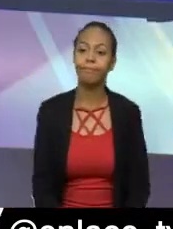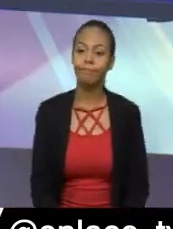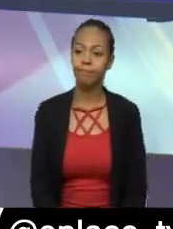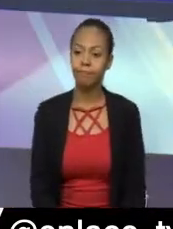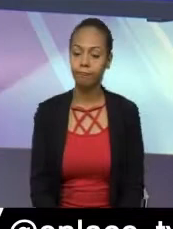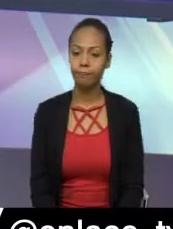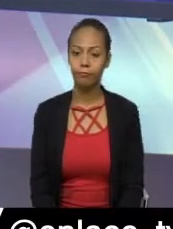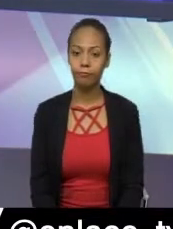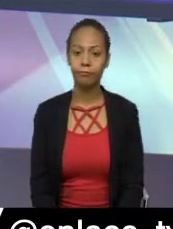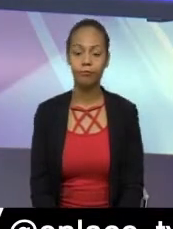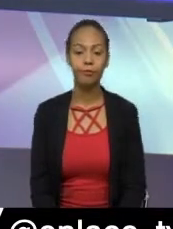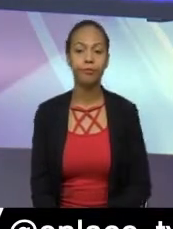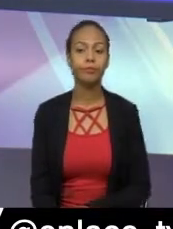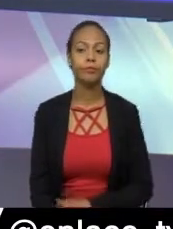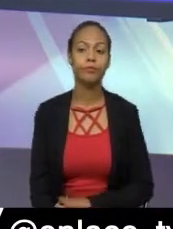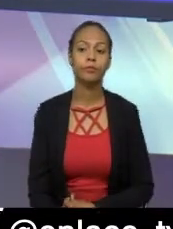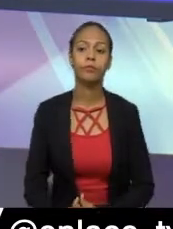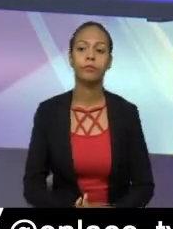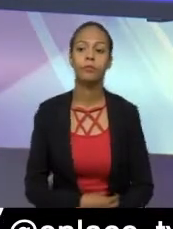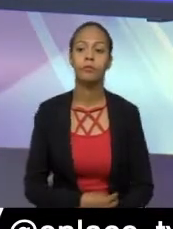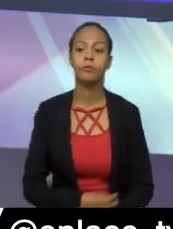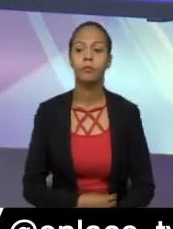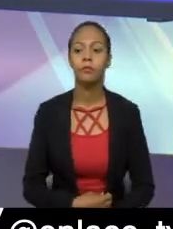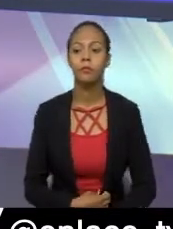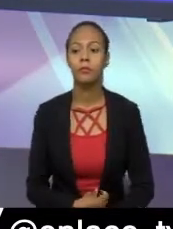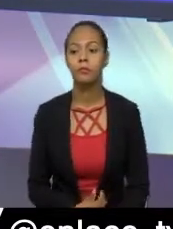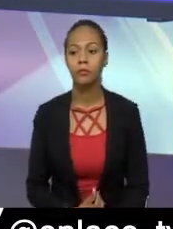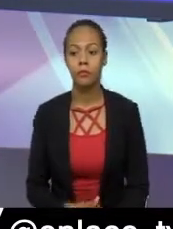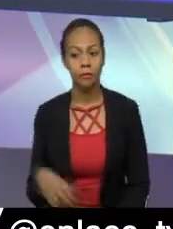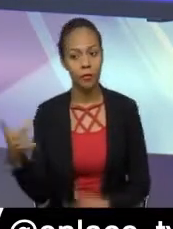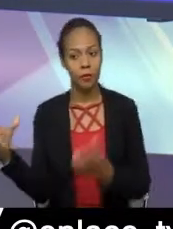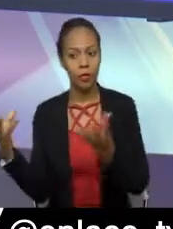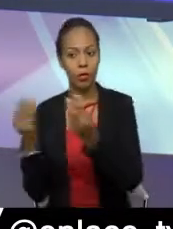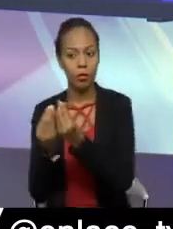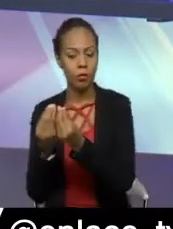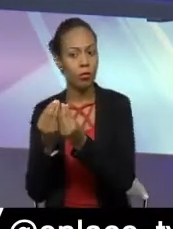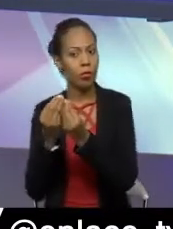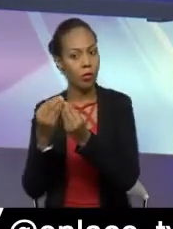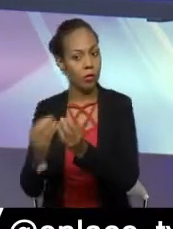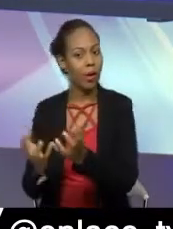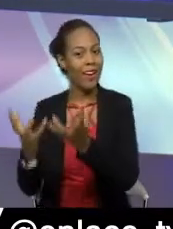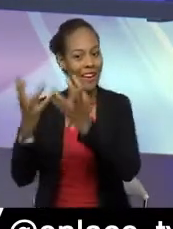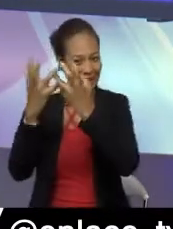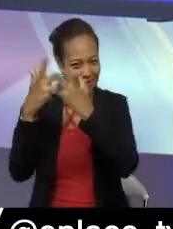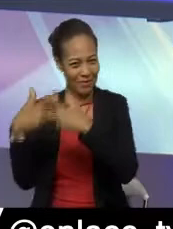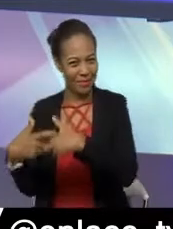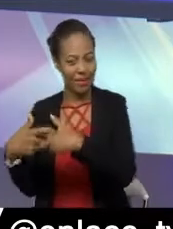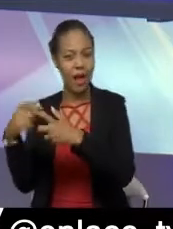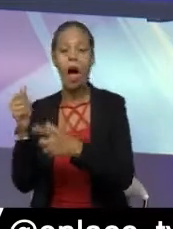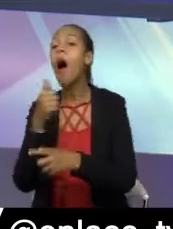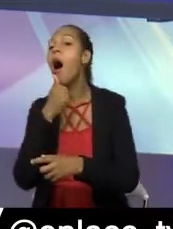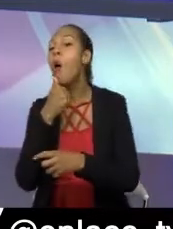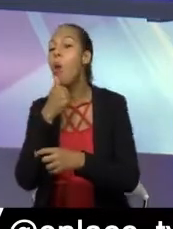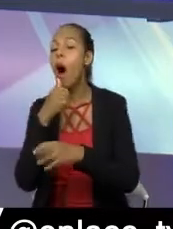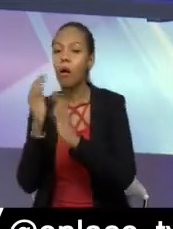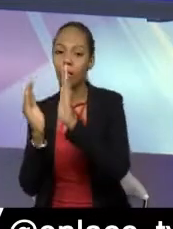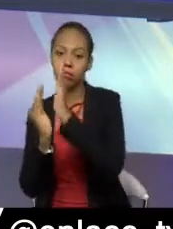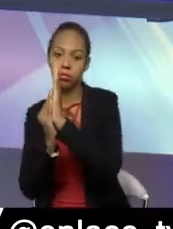de la empresa Aguas de Barranca Bermeja defienden la calidad del servicio que presta a los usuarios del puerto